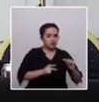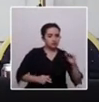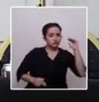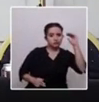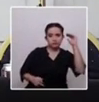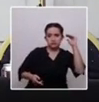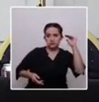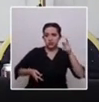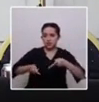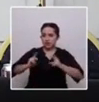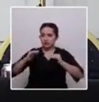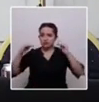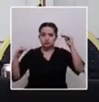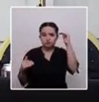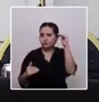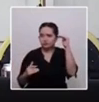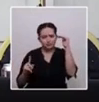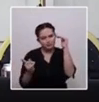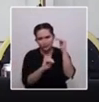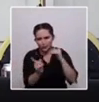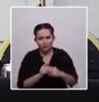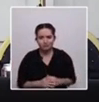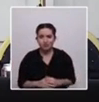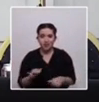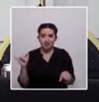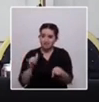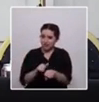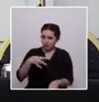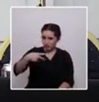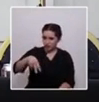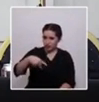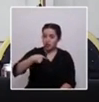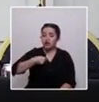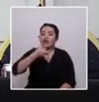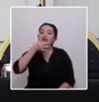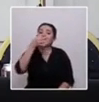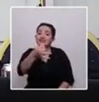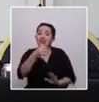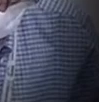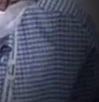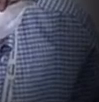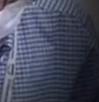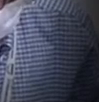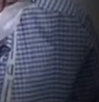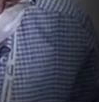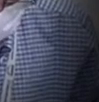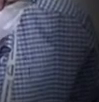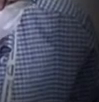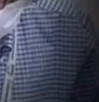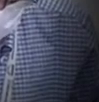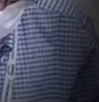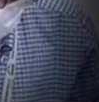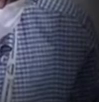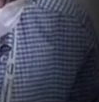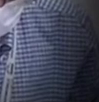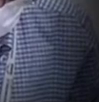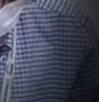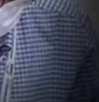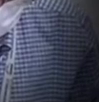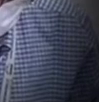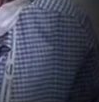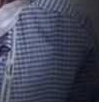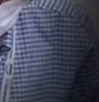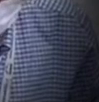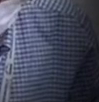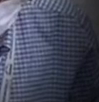otros. Para que no se diga que esto es una fake news, voy a citar artículos y sus efectos. El artículo 12 dice que los bienes comunes naturales